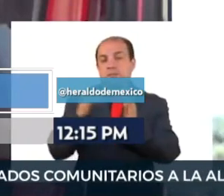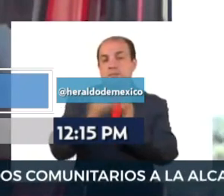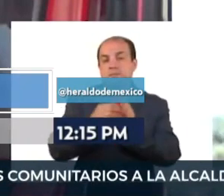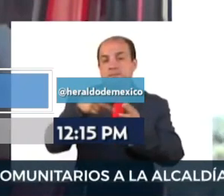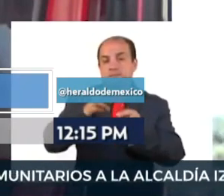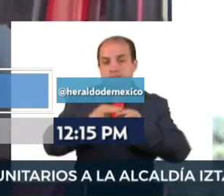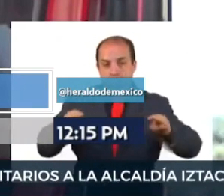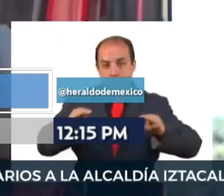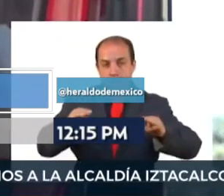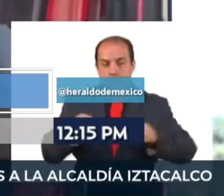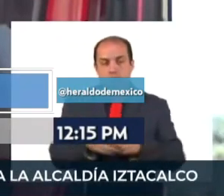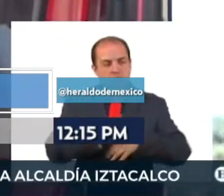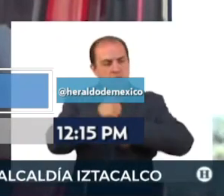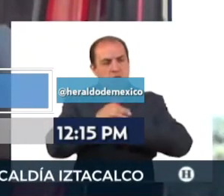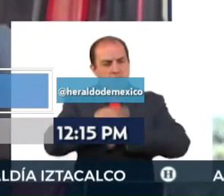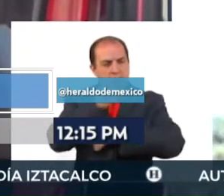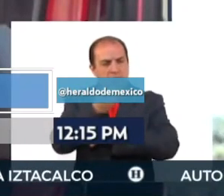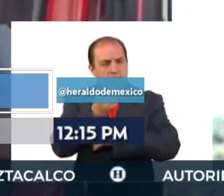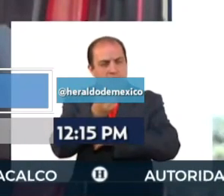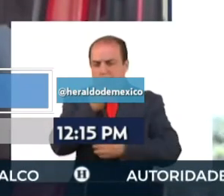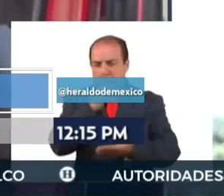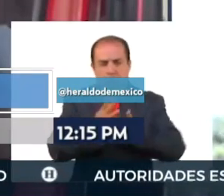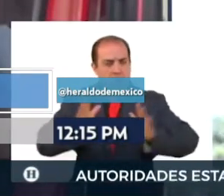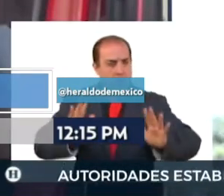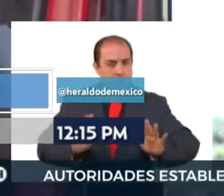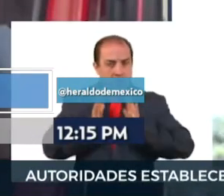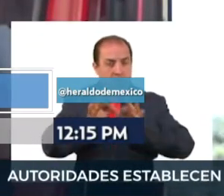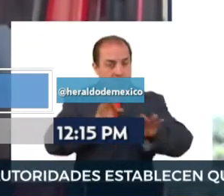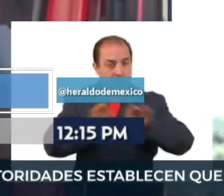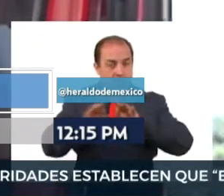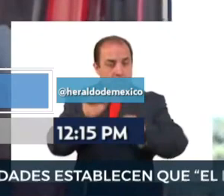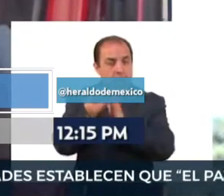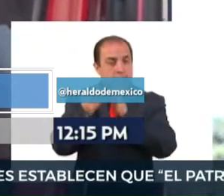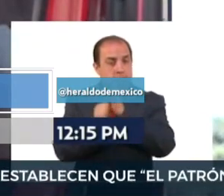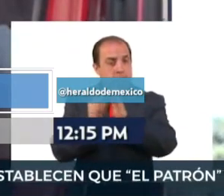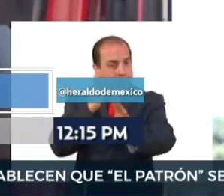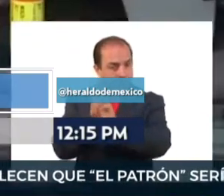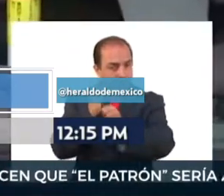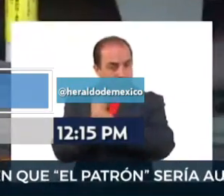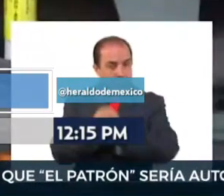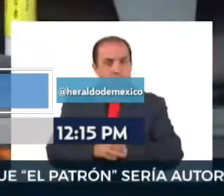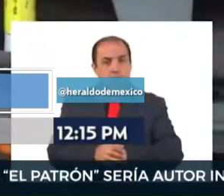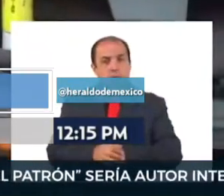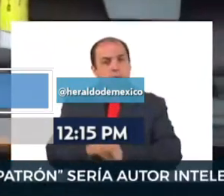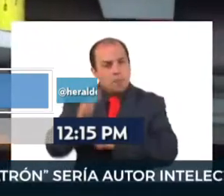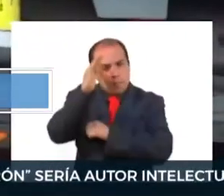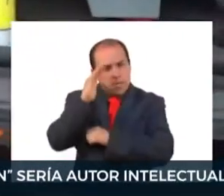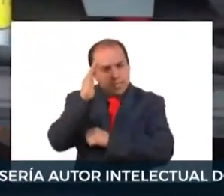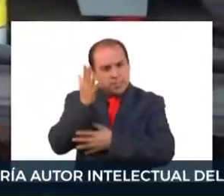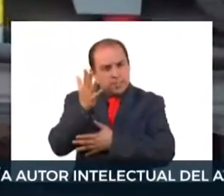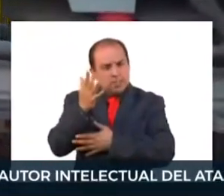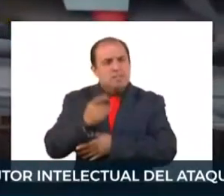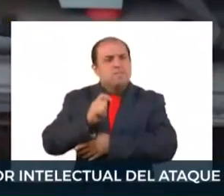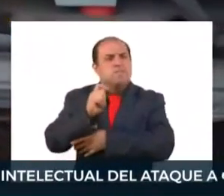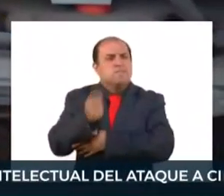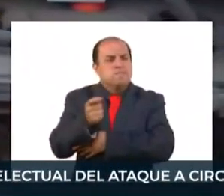Esta cifra la doy no solo para sorprendernos de la operación del sistema Metrobús, sino para imaginar también lo que ha significado